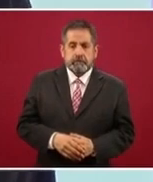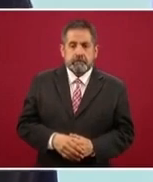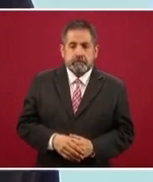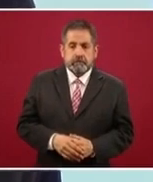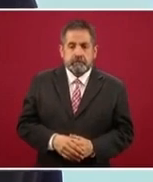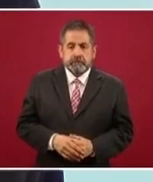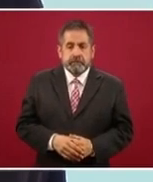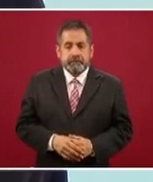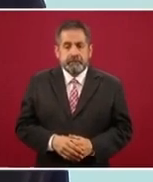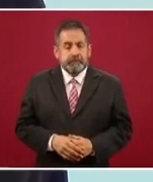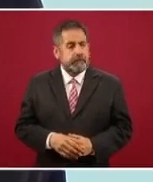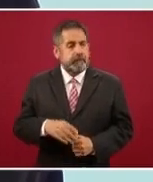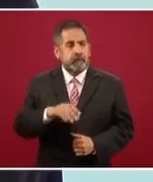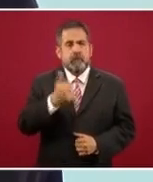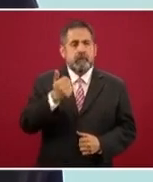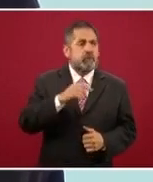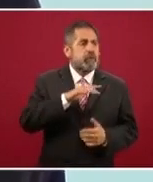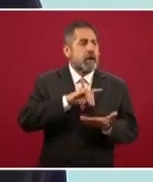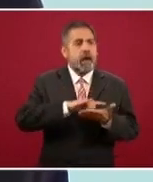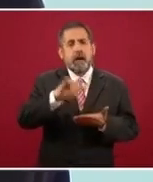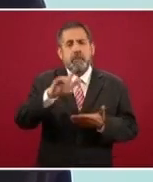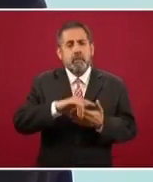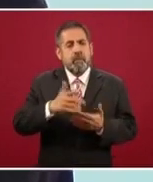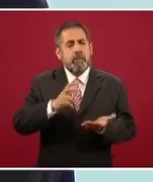que valen mucho menos,